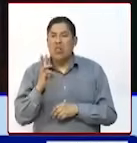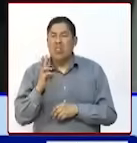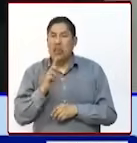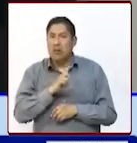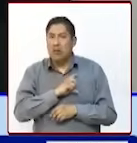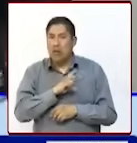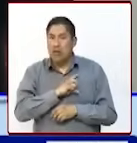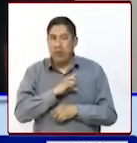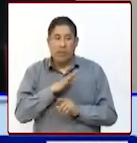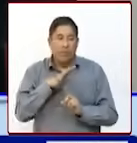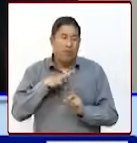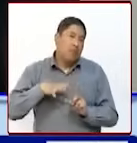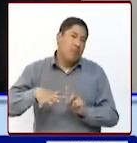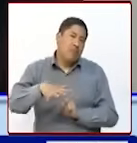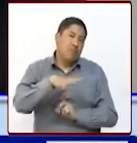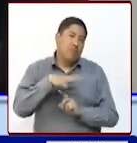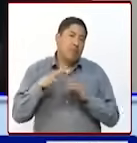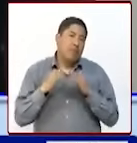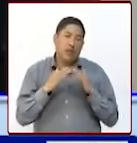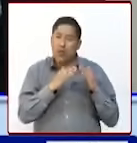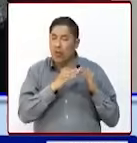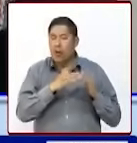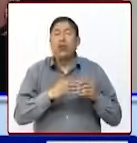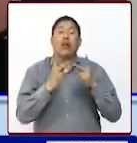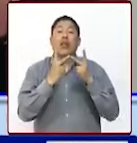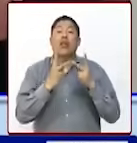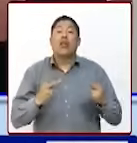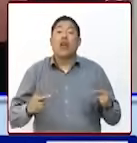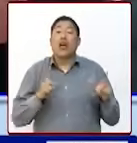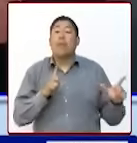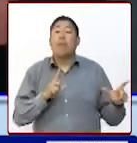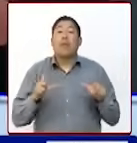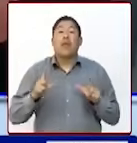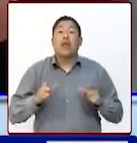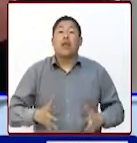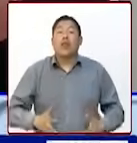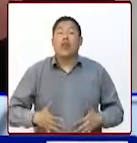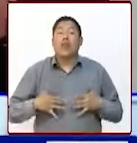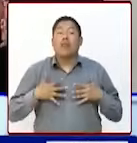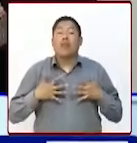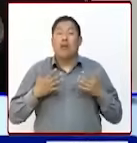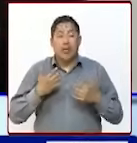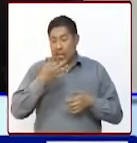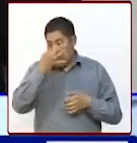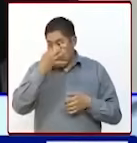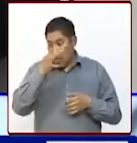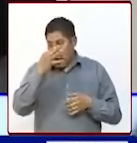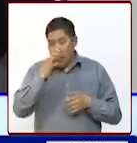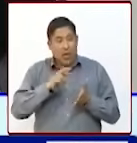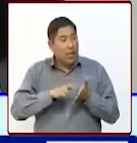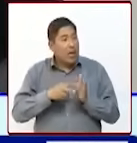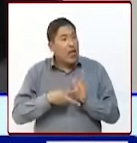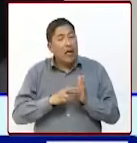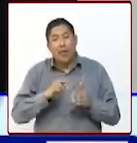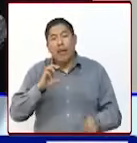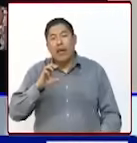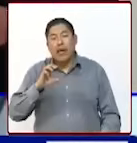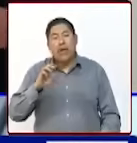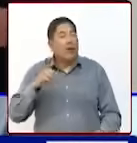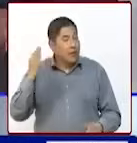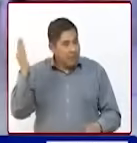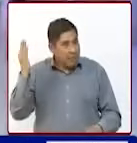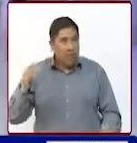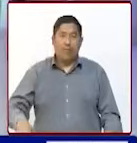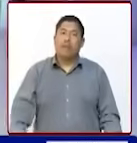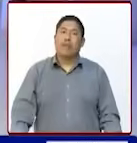efectivos policiales. El panorama que se tiene en la ciudad de Potosí, todos listos para ya vivir nada más a horas de lo que significa este censo